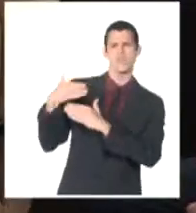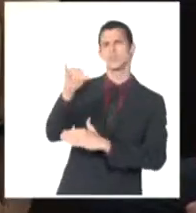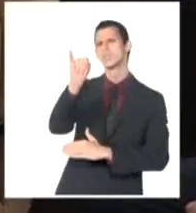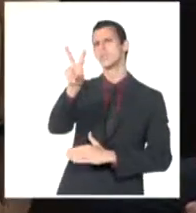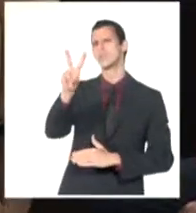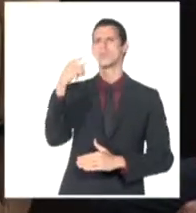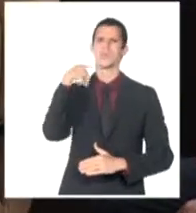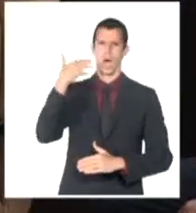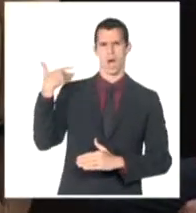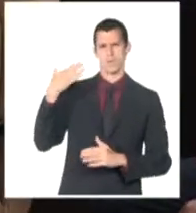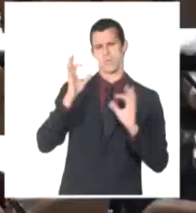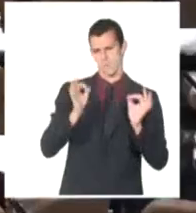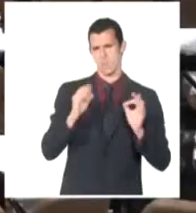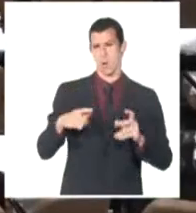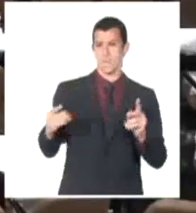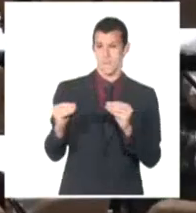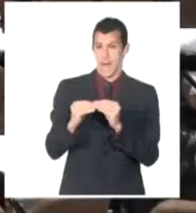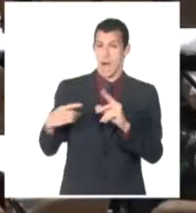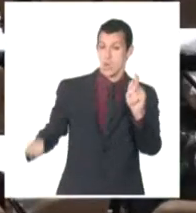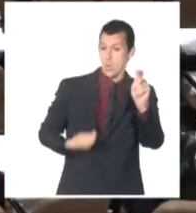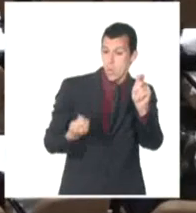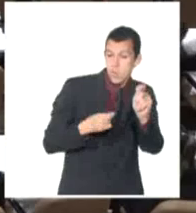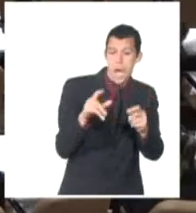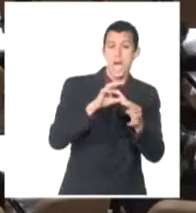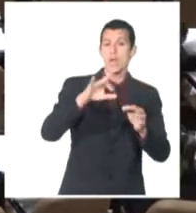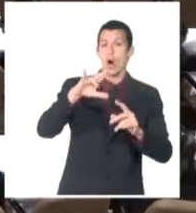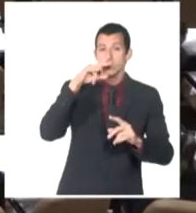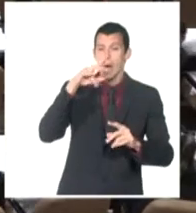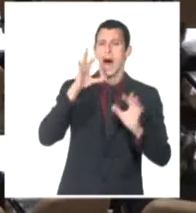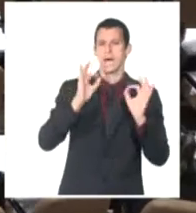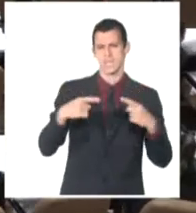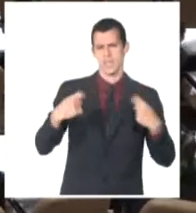62 años. Abdiel Bermúdez Bermúdez, Sistema Informativo de la Televisión Cubana.